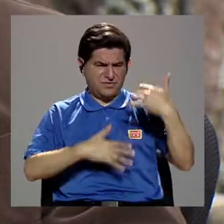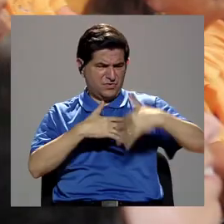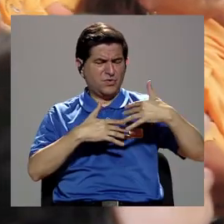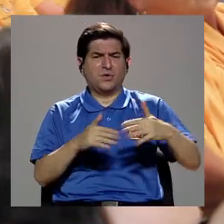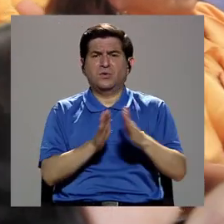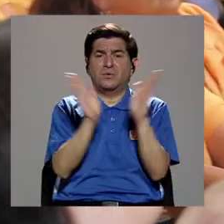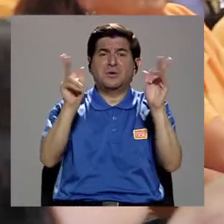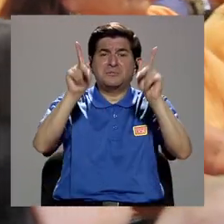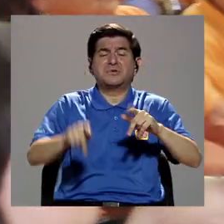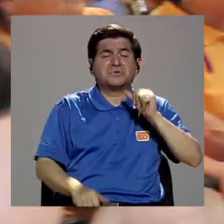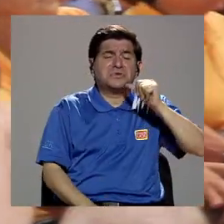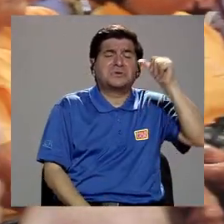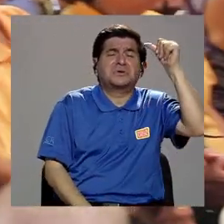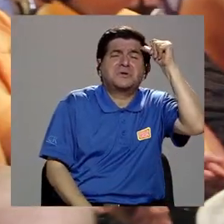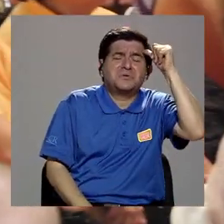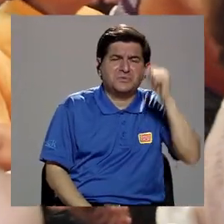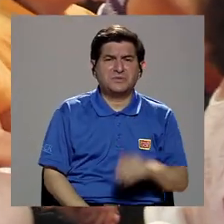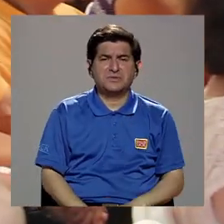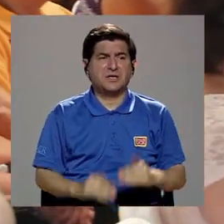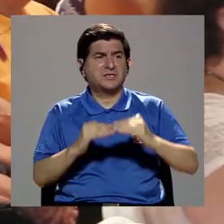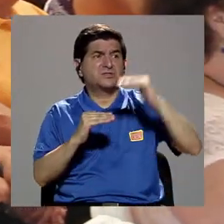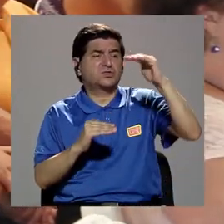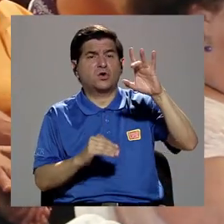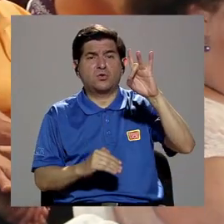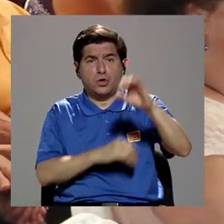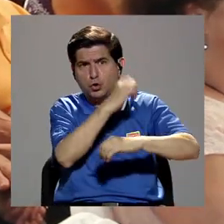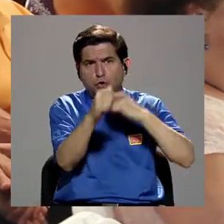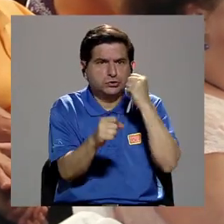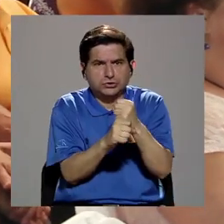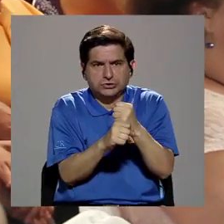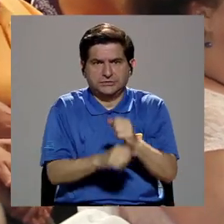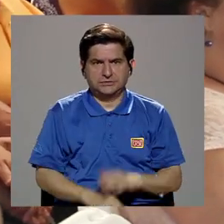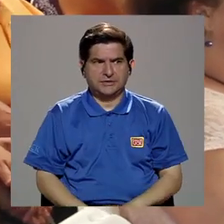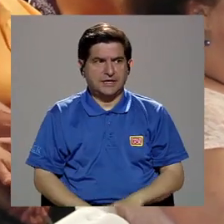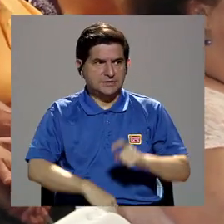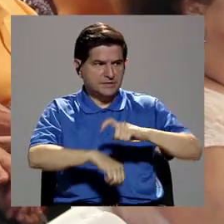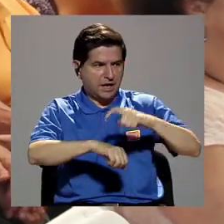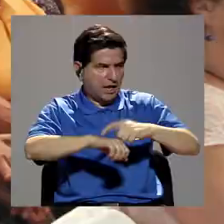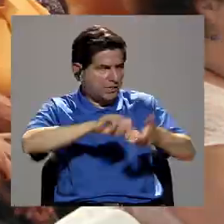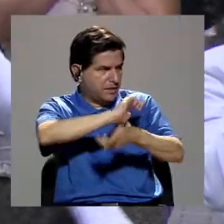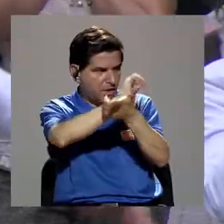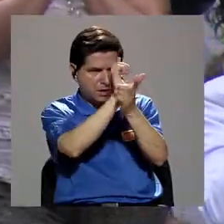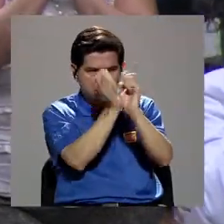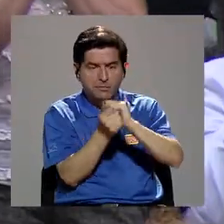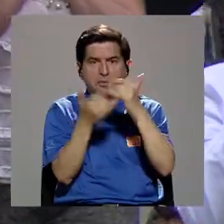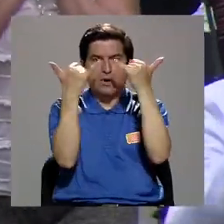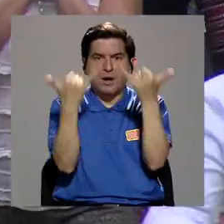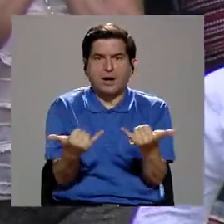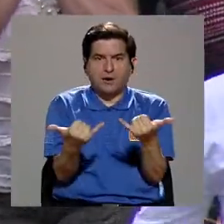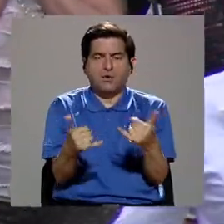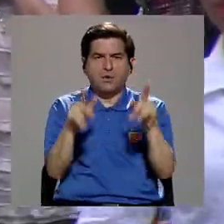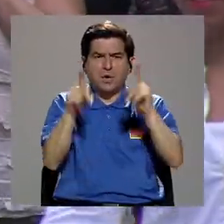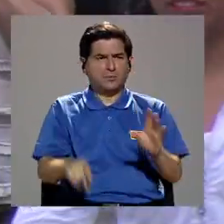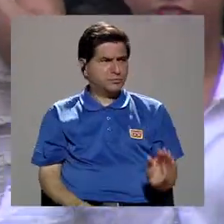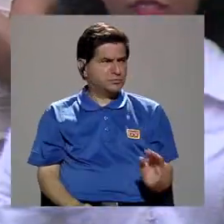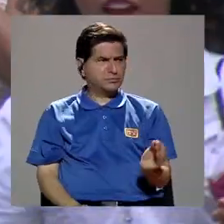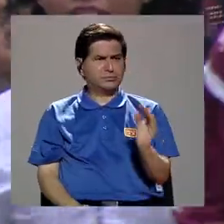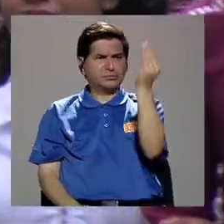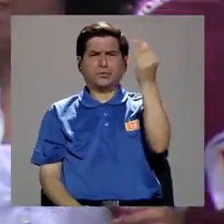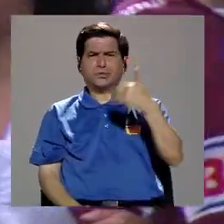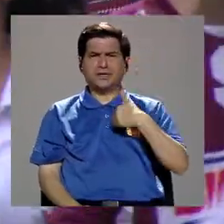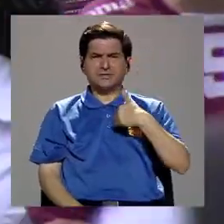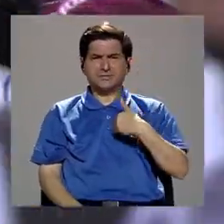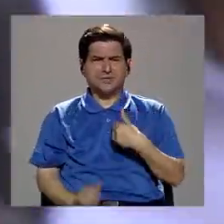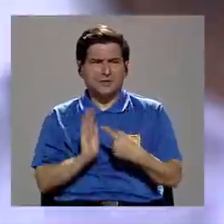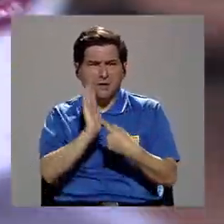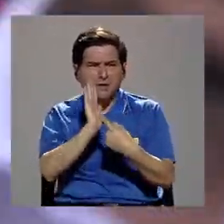general era de gente adulta, ¿verdad? De gente mayores de 80 años. El tiempo ha ido cambiando y hoy en día vemos gente cada vez más joven